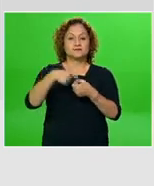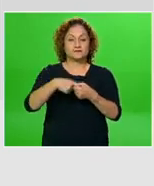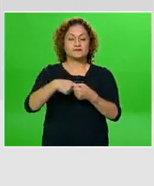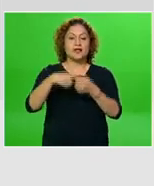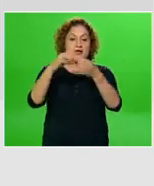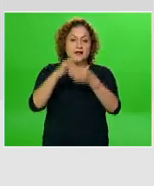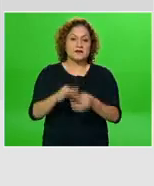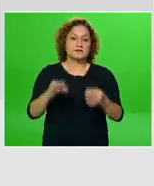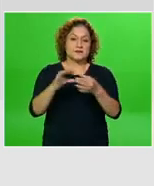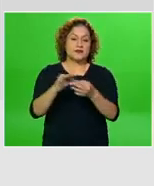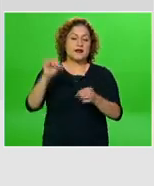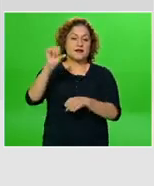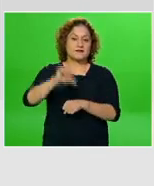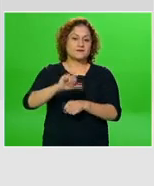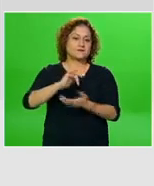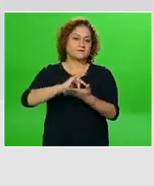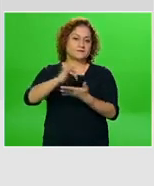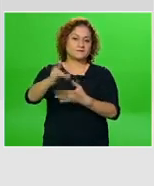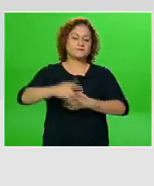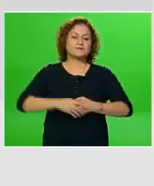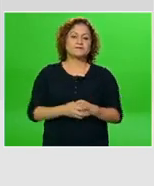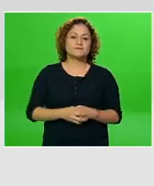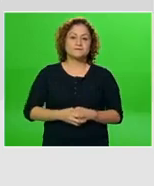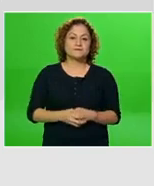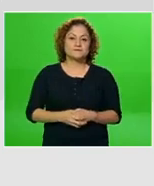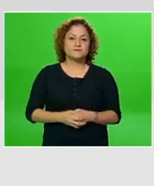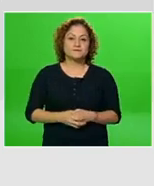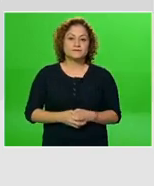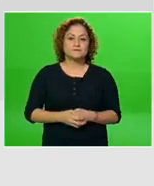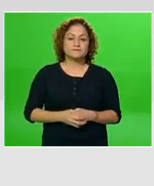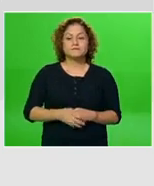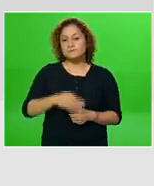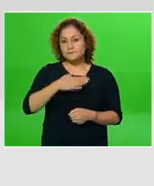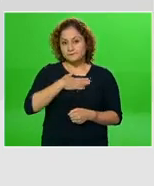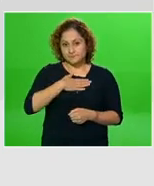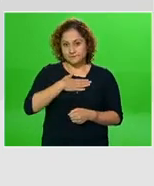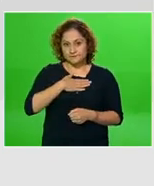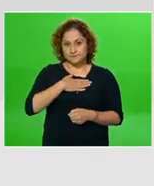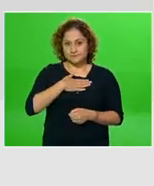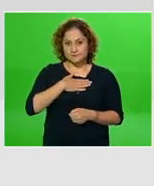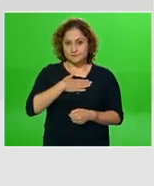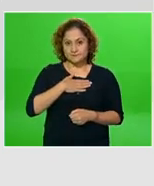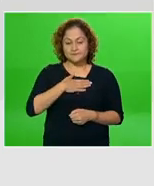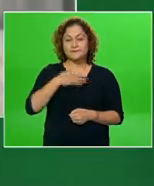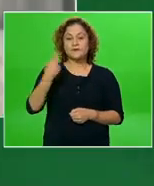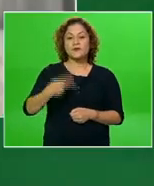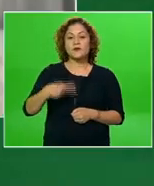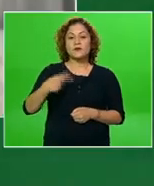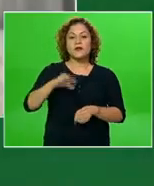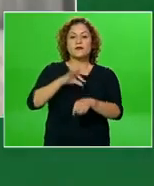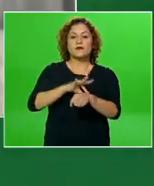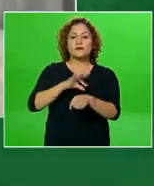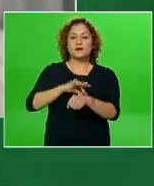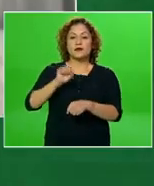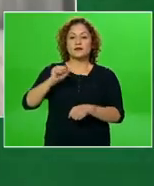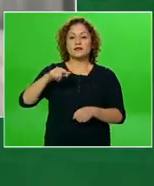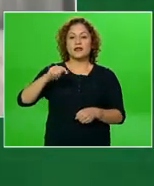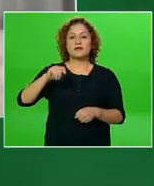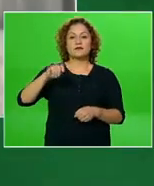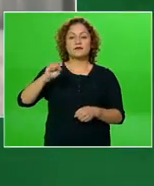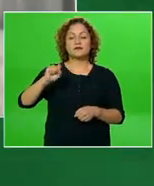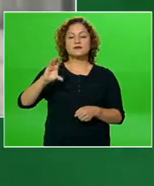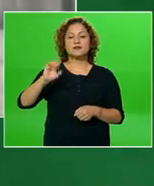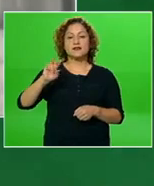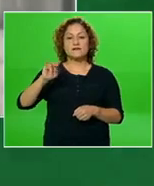como el día de hoy y desde parte de su servidora del recuerdo doctora santa ceballos santa elisabeth eva joly se haga